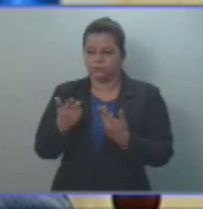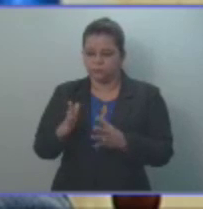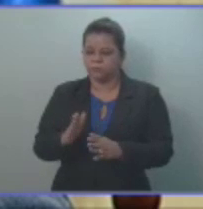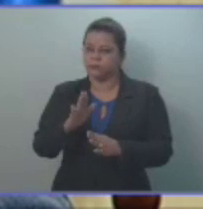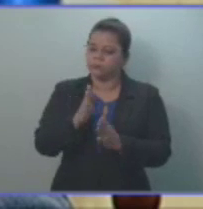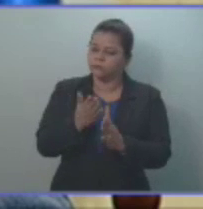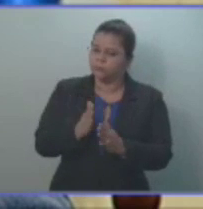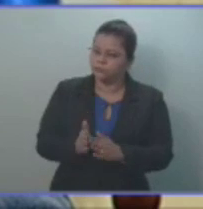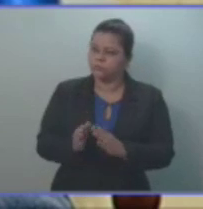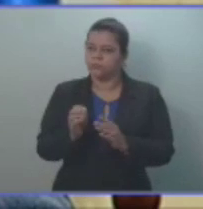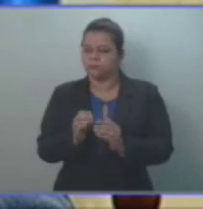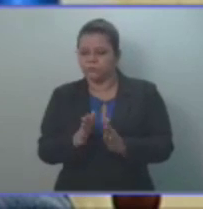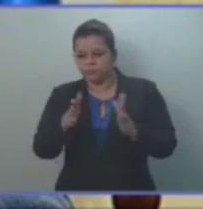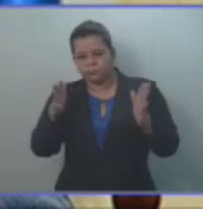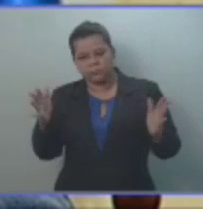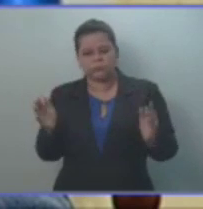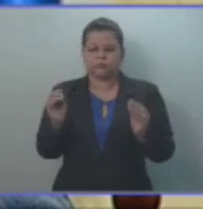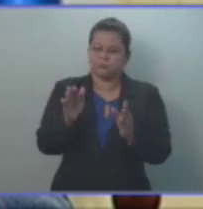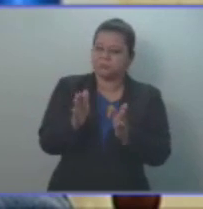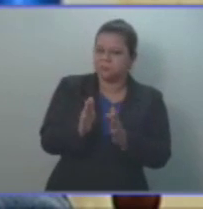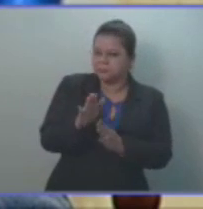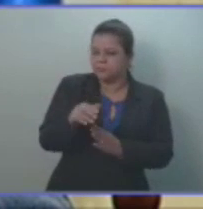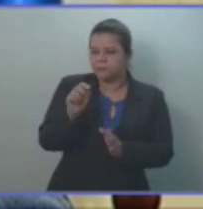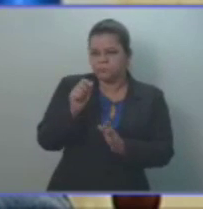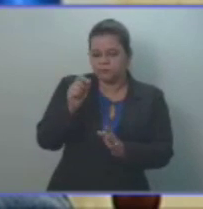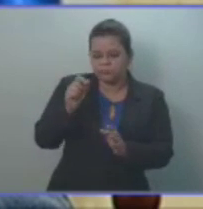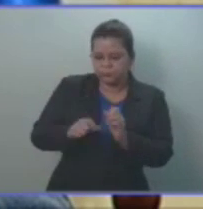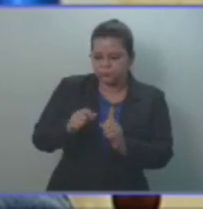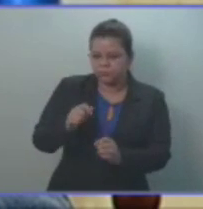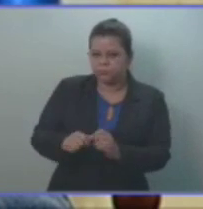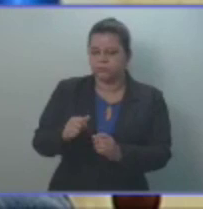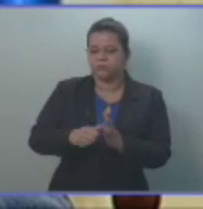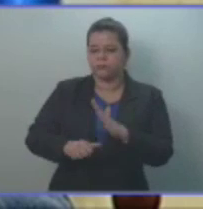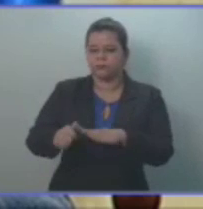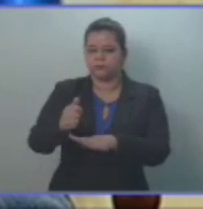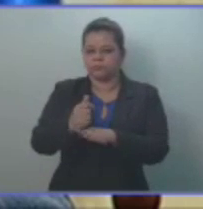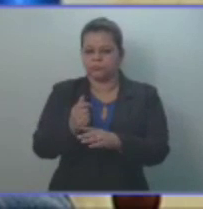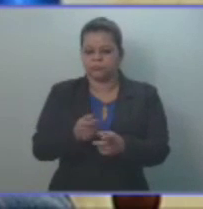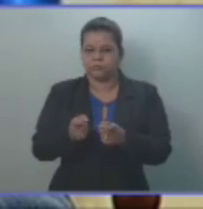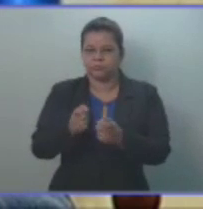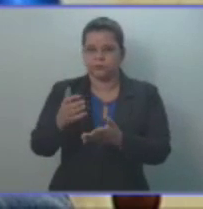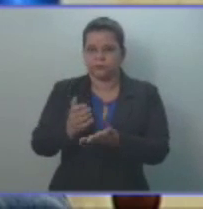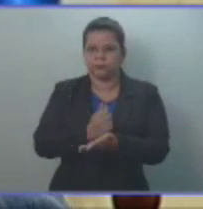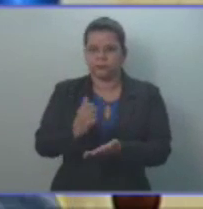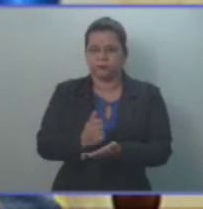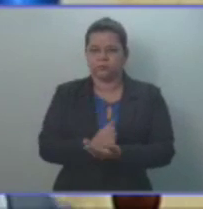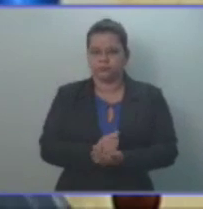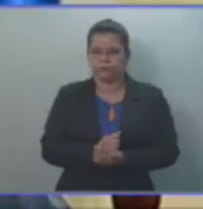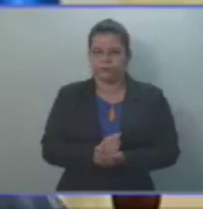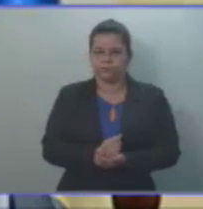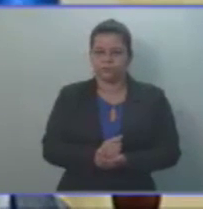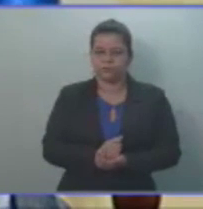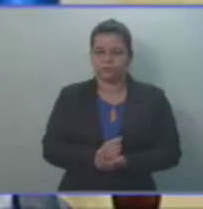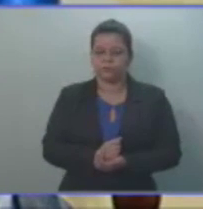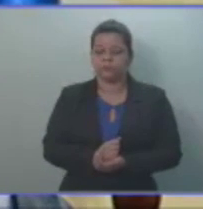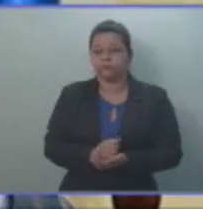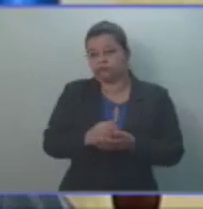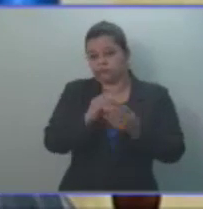o grandes contribuyentes establecida por la administración tributaria. Es